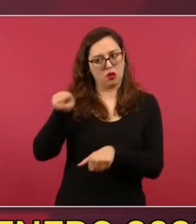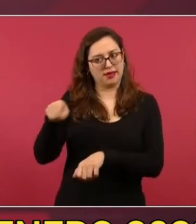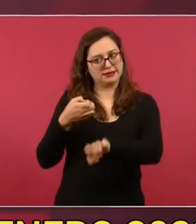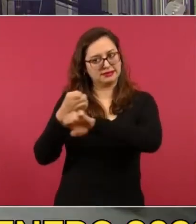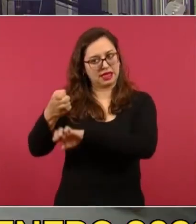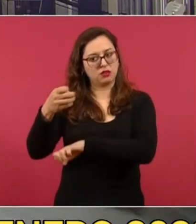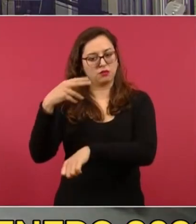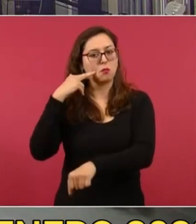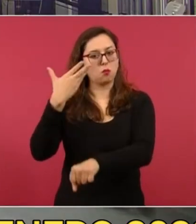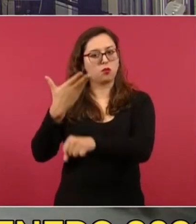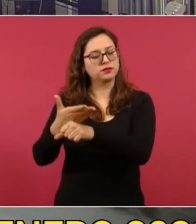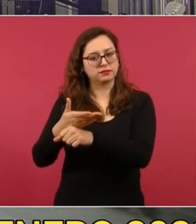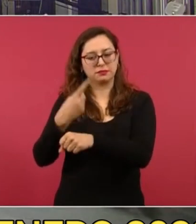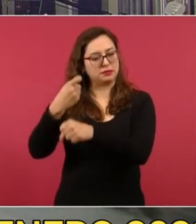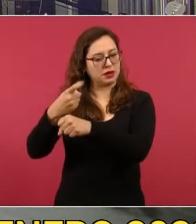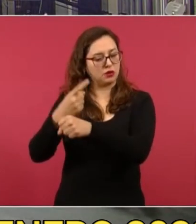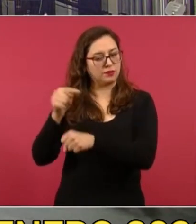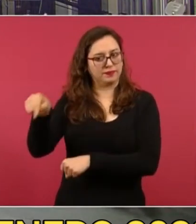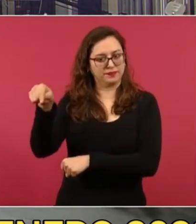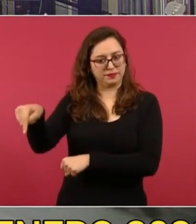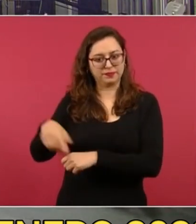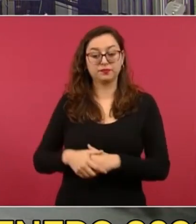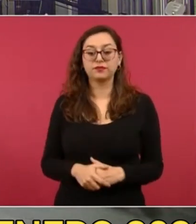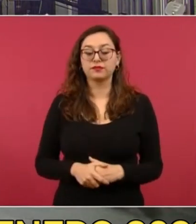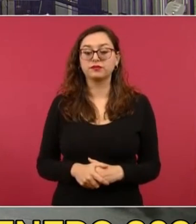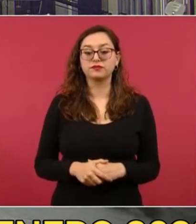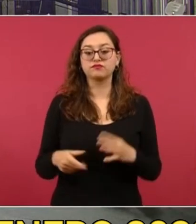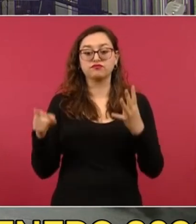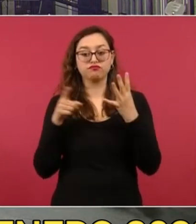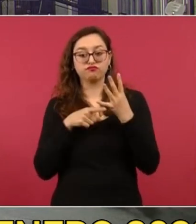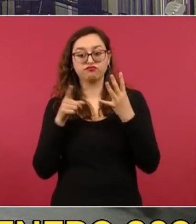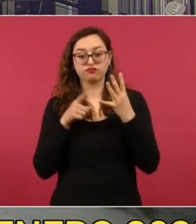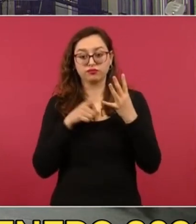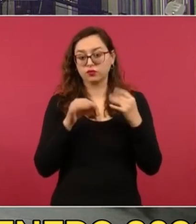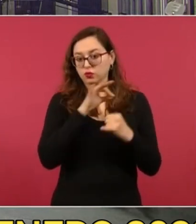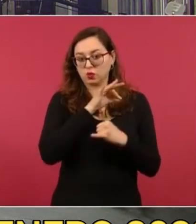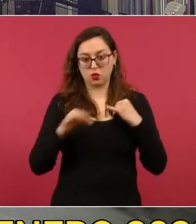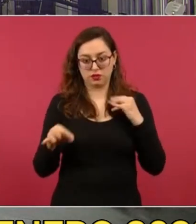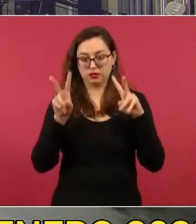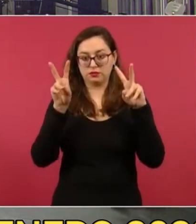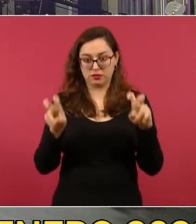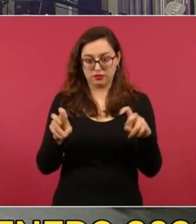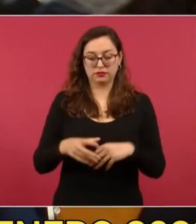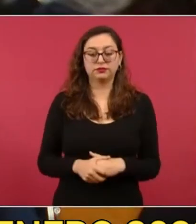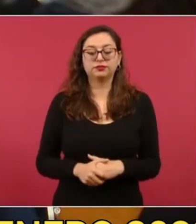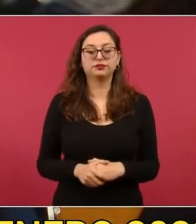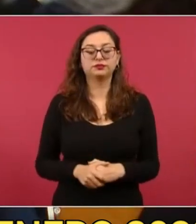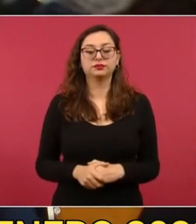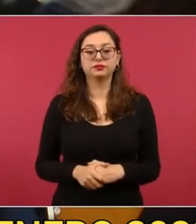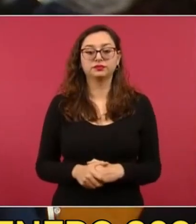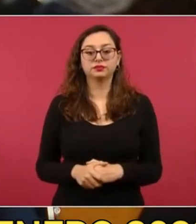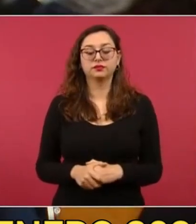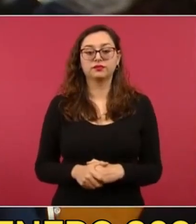Claro. Gracias, presidente. En último tema, rápidamente, es acerca de unos